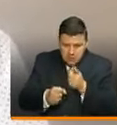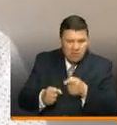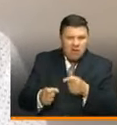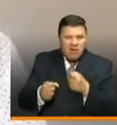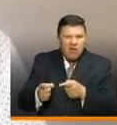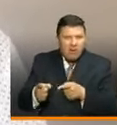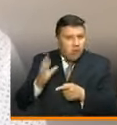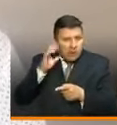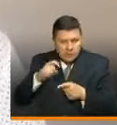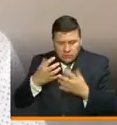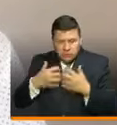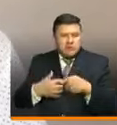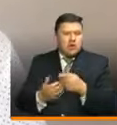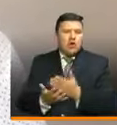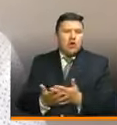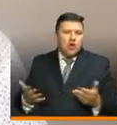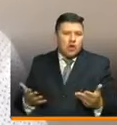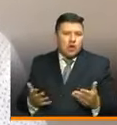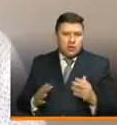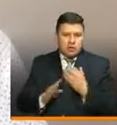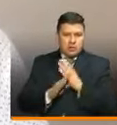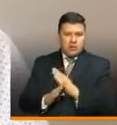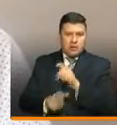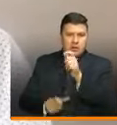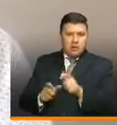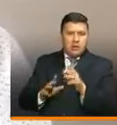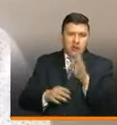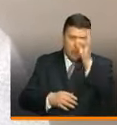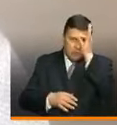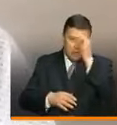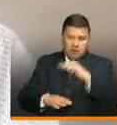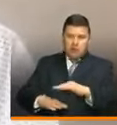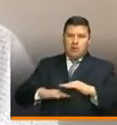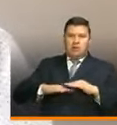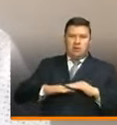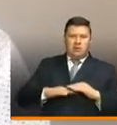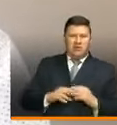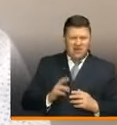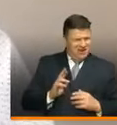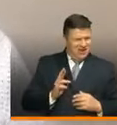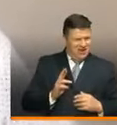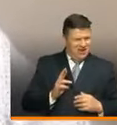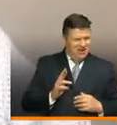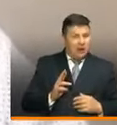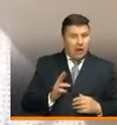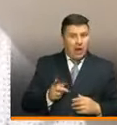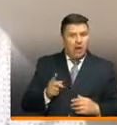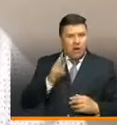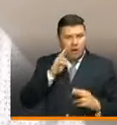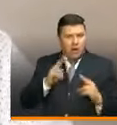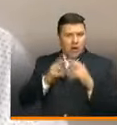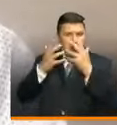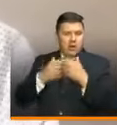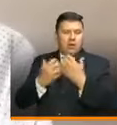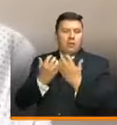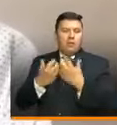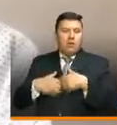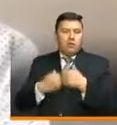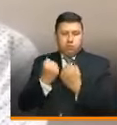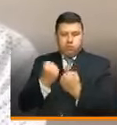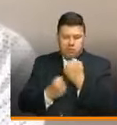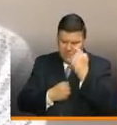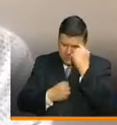producir elementos de protección para personas en hospitales. Parecería muy raro que eso sucediera. Conozco compañías automotrices que están